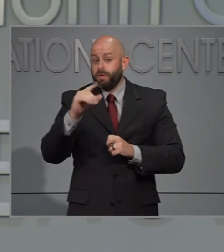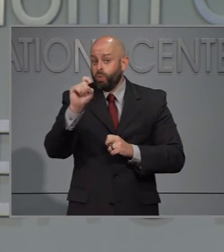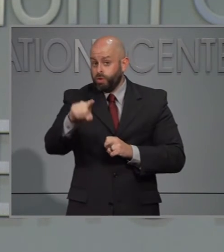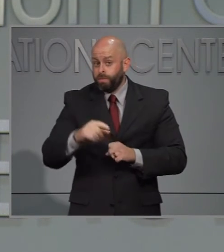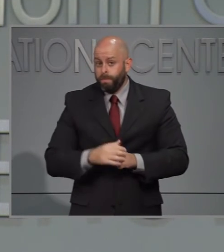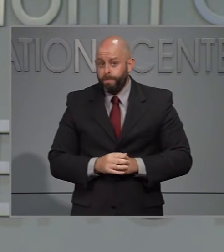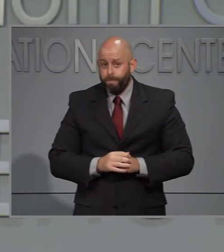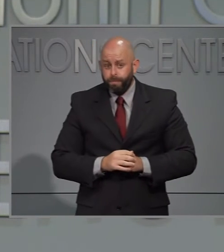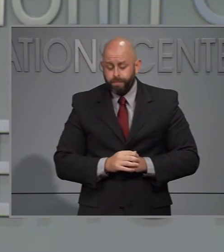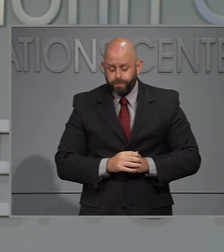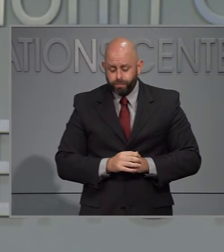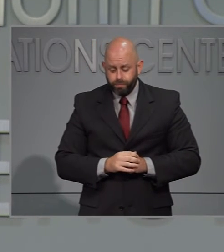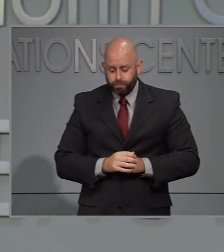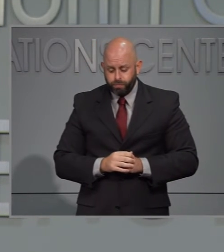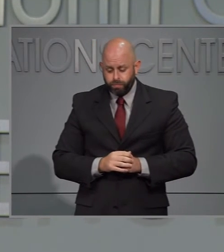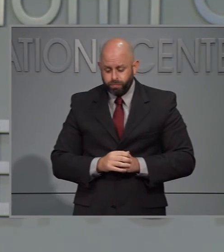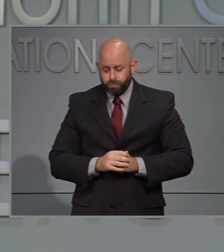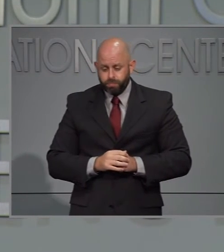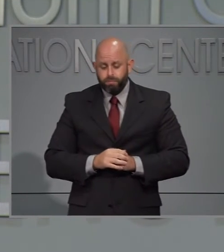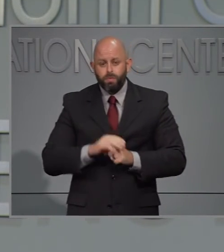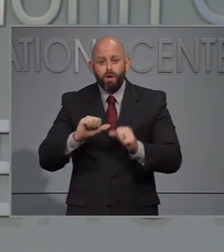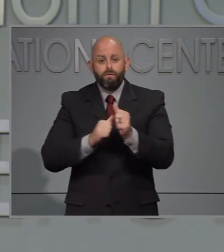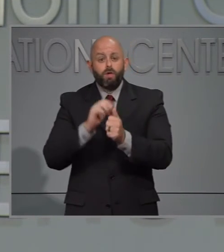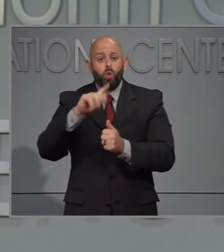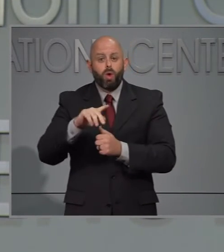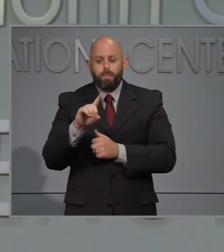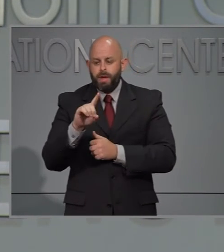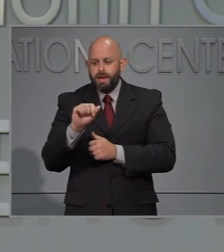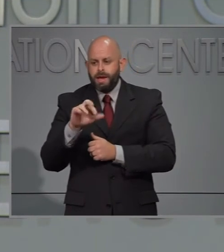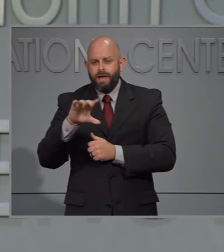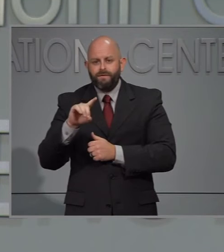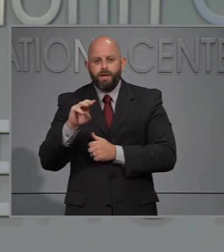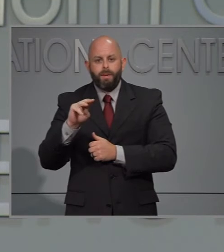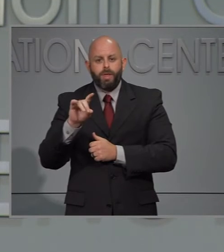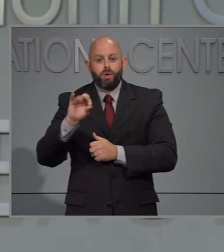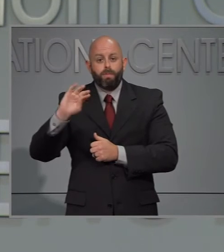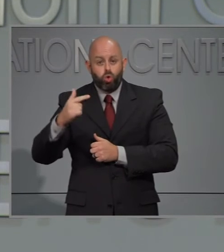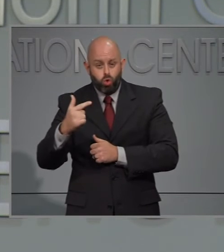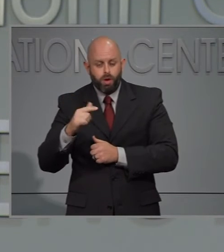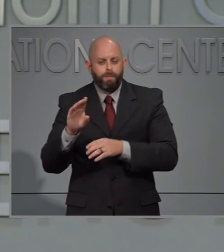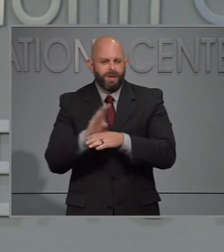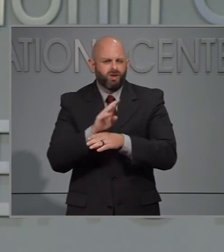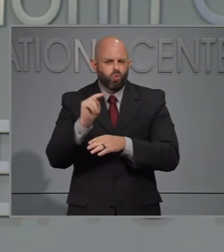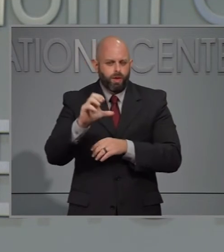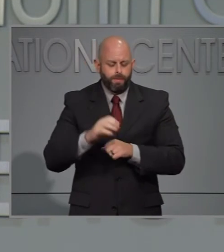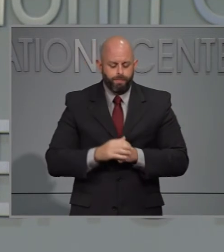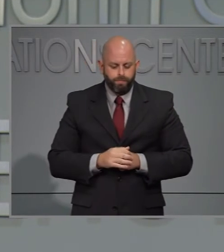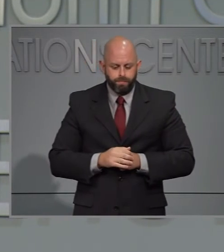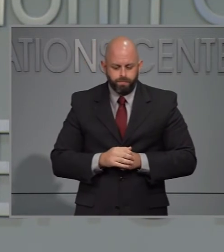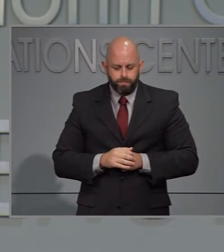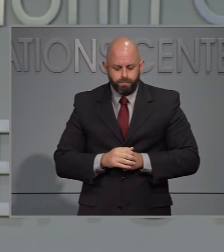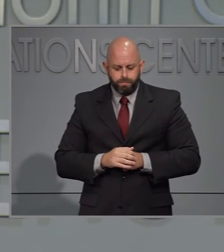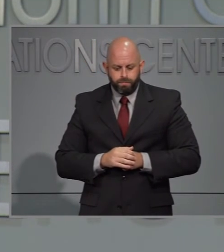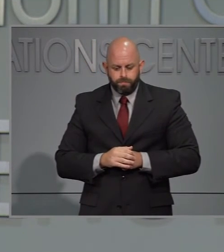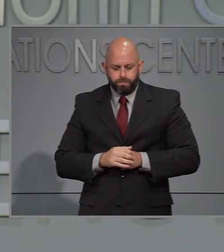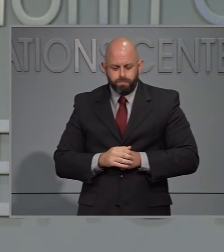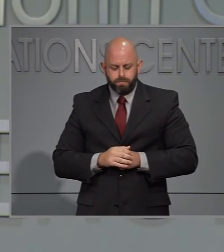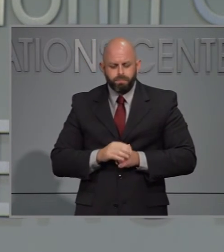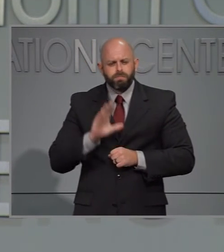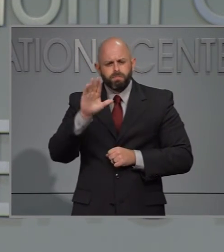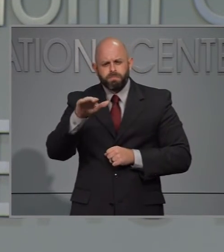Seguimiento de David Miltenberg, Business North Carolina. Sí, respecto a los beneficios semanales de promedio,